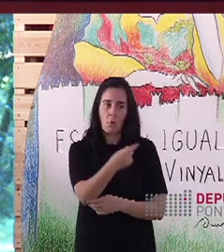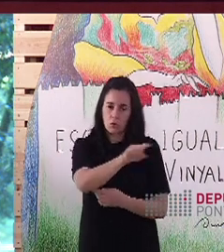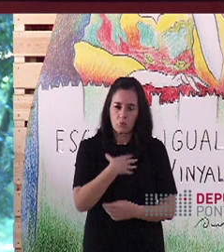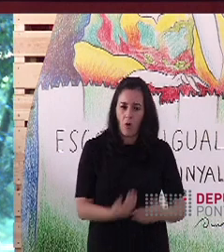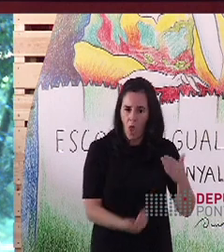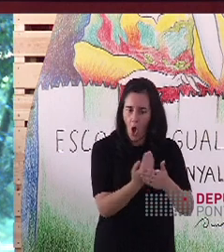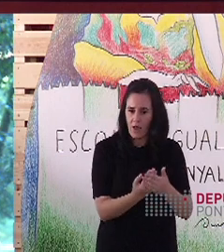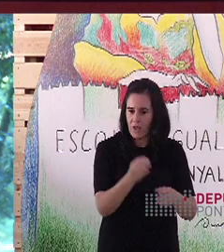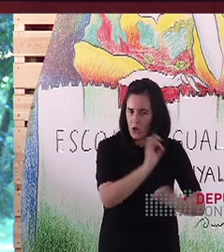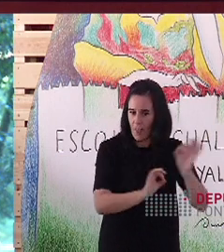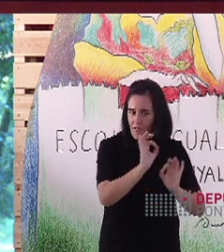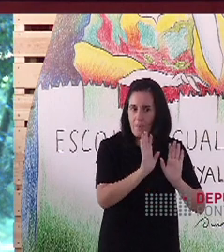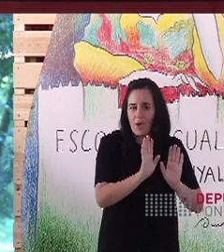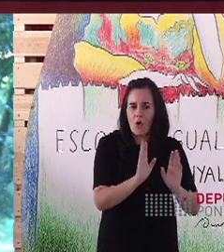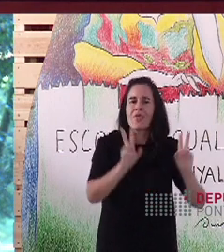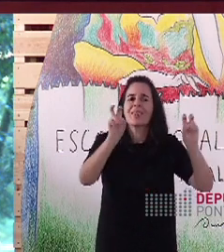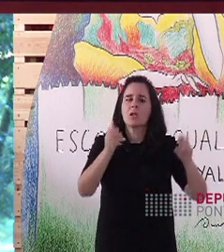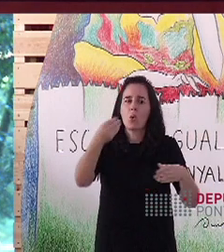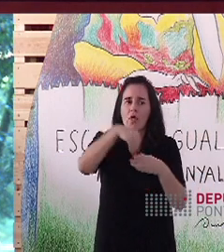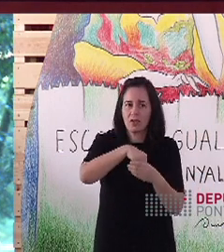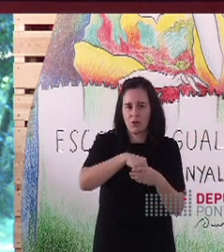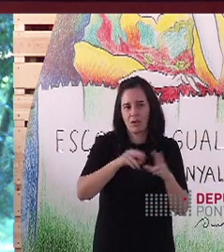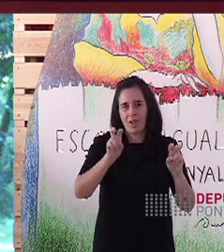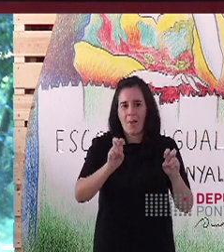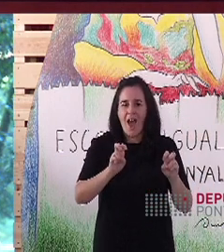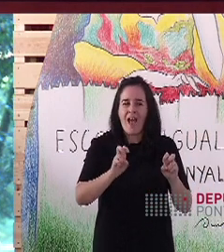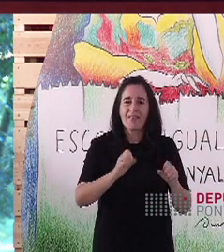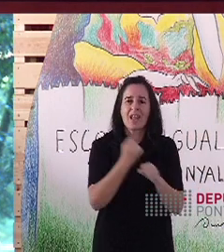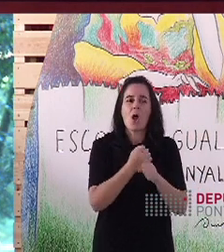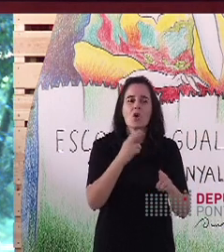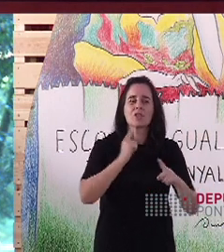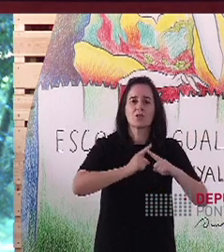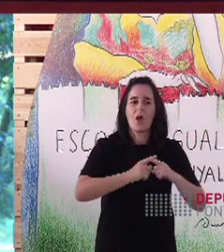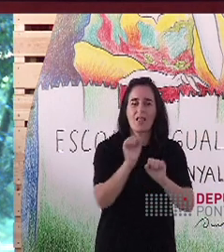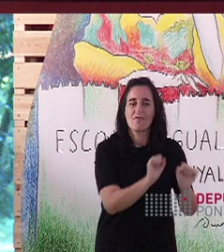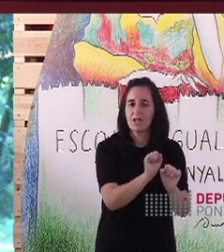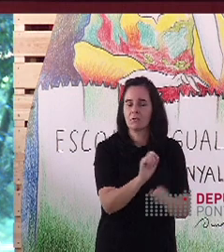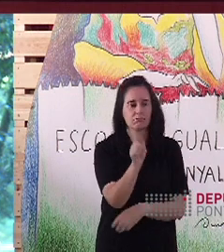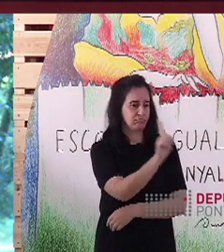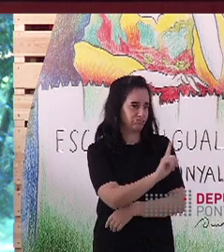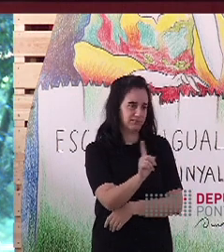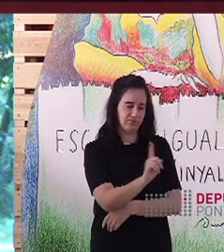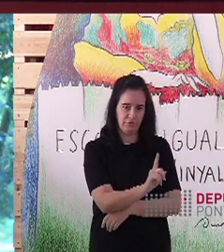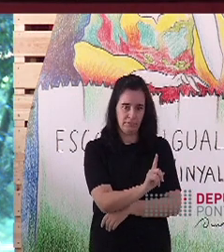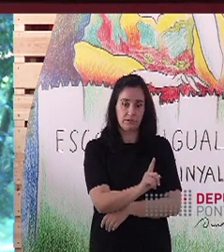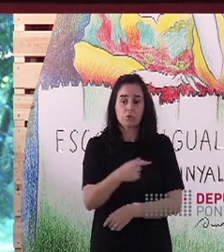trabajo sexual. Eso hemos hecho y yo creo que yo hice lo que tenía que hacer y yo creo